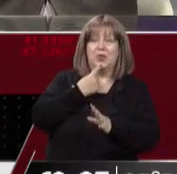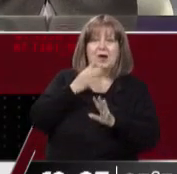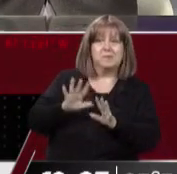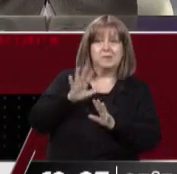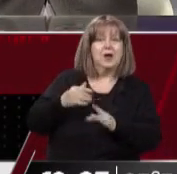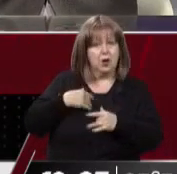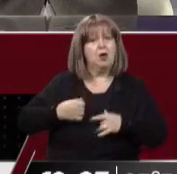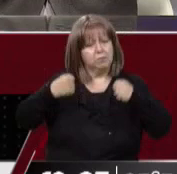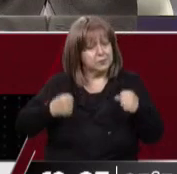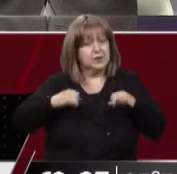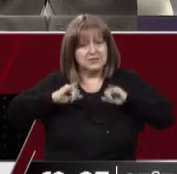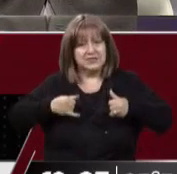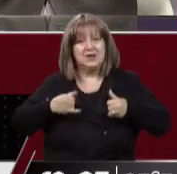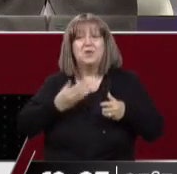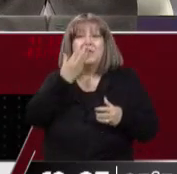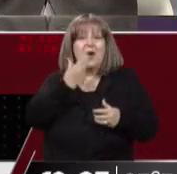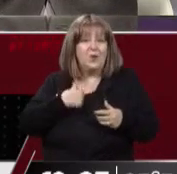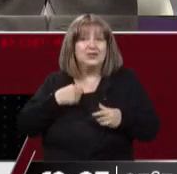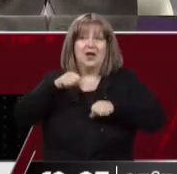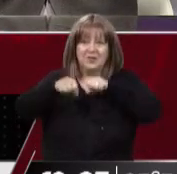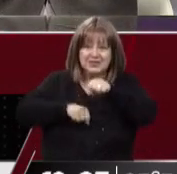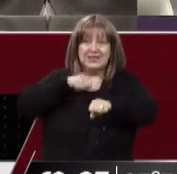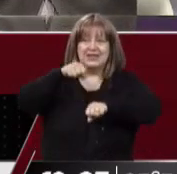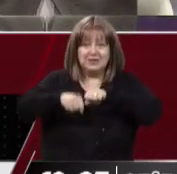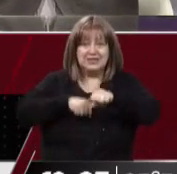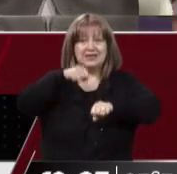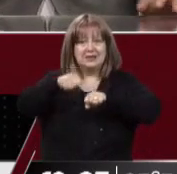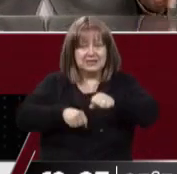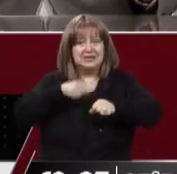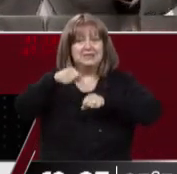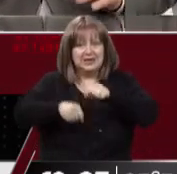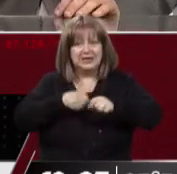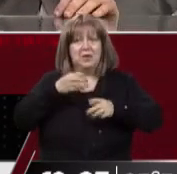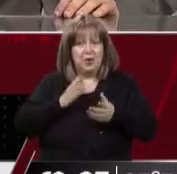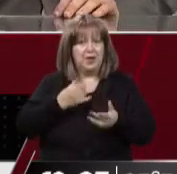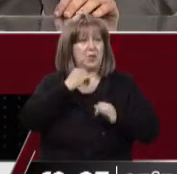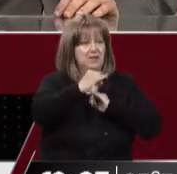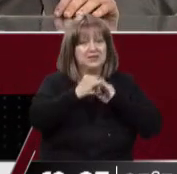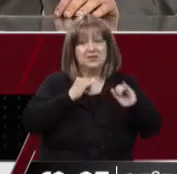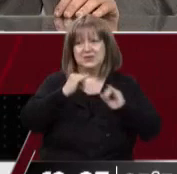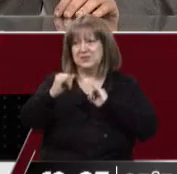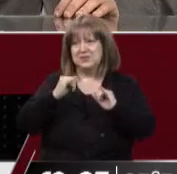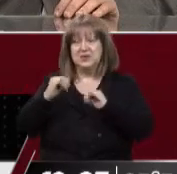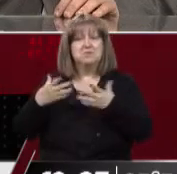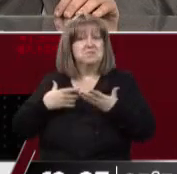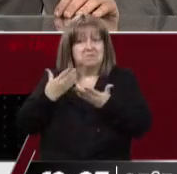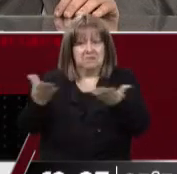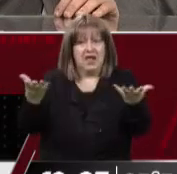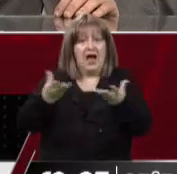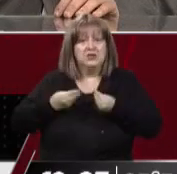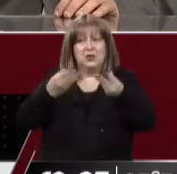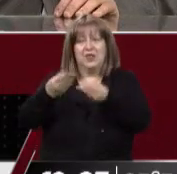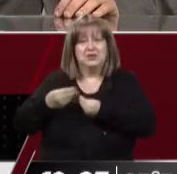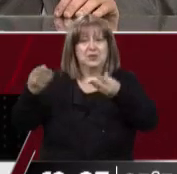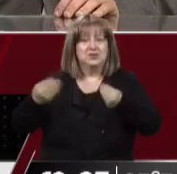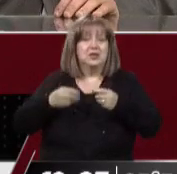mucho empeño, mucho amor a las cosas que a uno le gusta, se van abriendo las puertas, sí. Mágicamente, a nosotros mágicamente se nos abrieron las puertas en todos